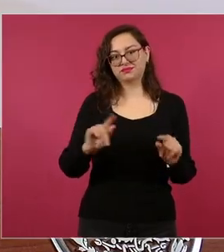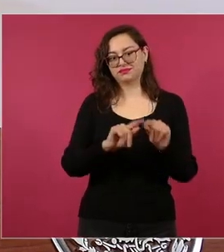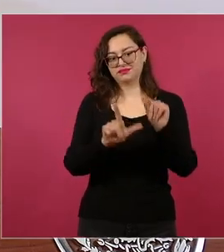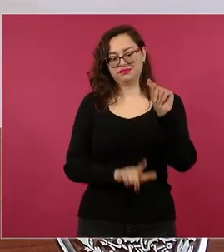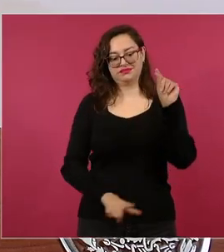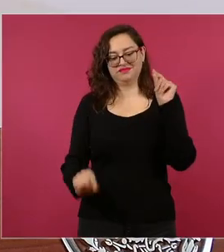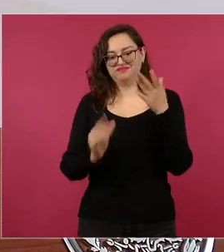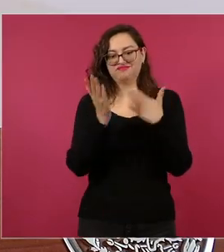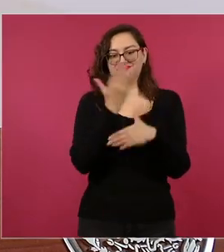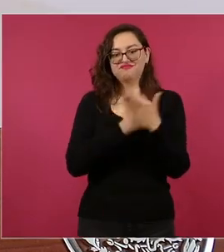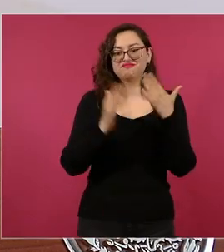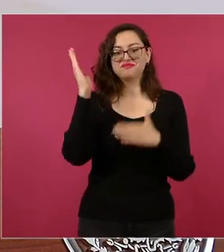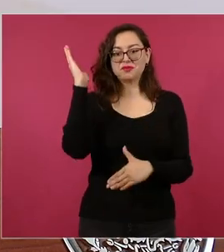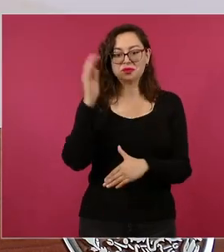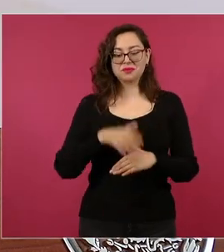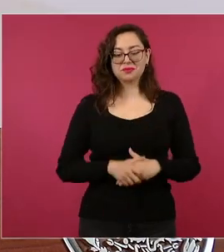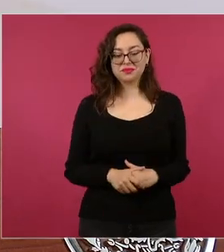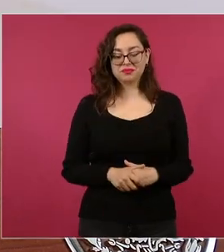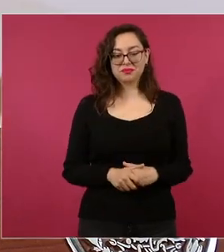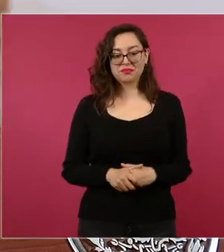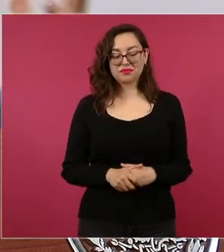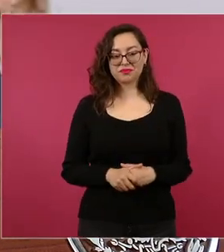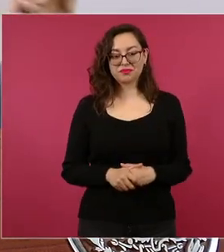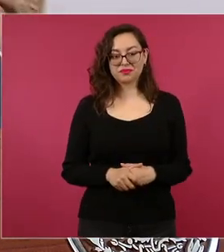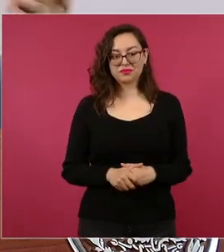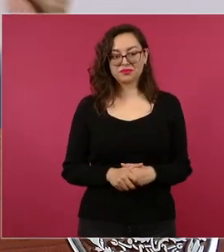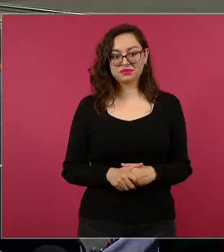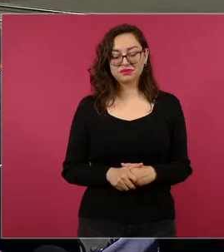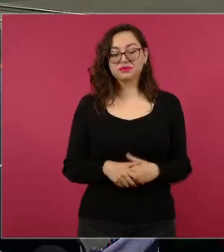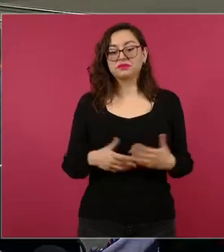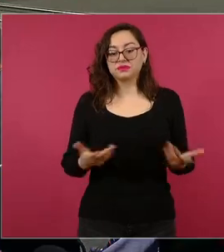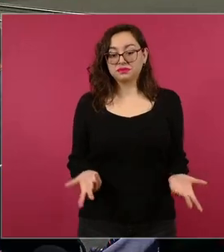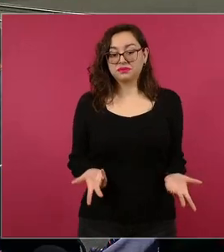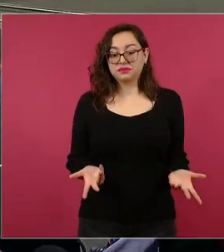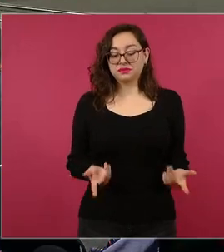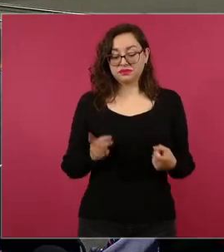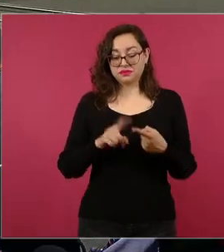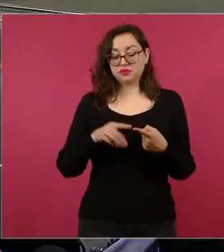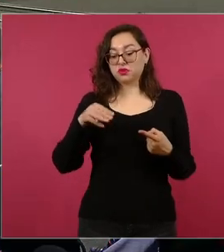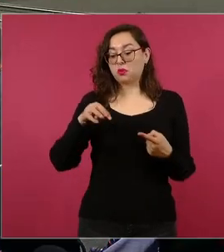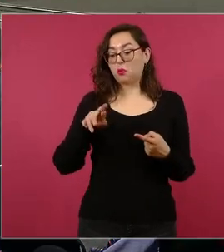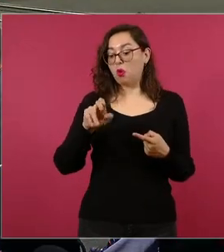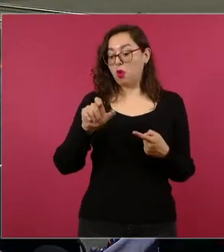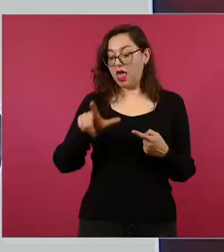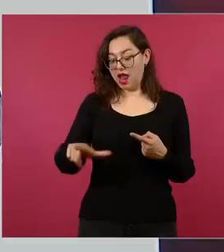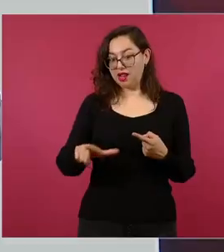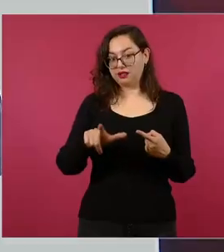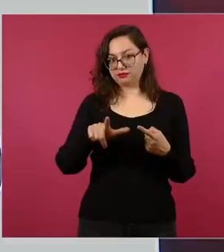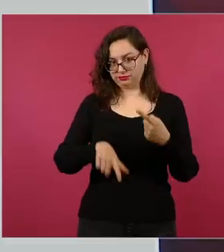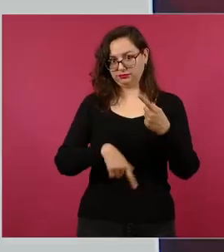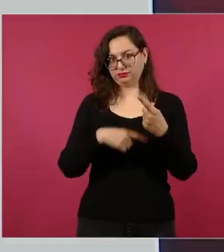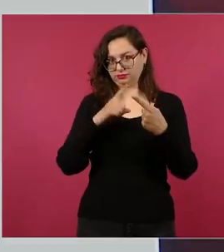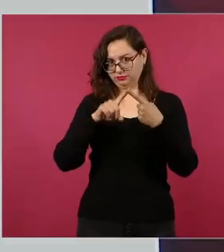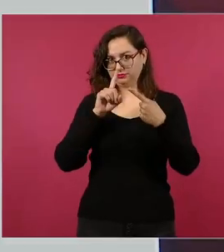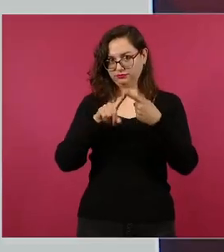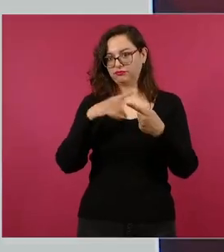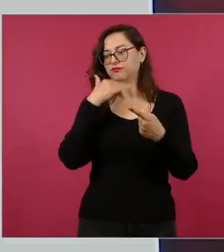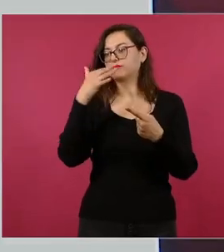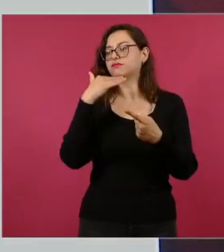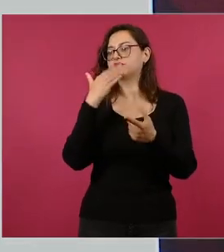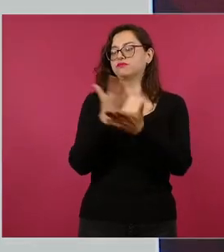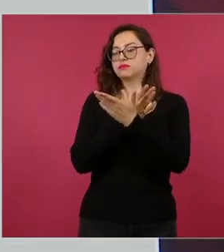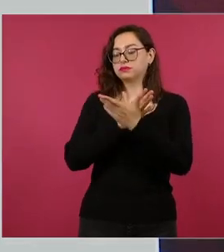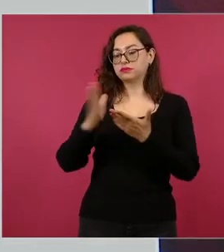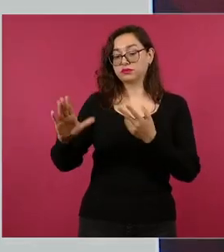Es que hay que combatirla no solo por razones de índole moral, sino porque es mucho el dinero que se va por el caño de